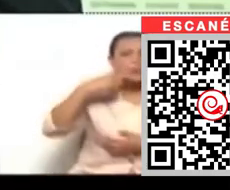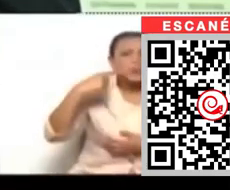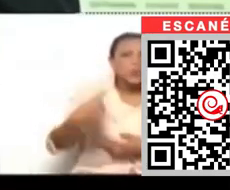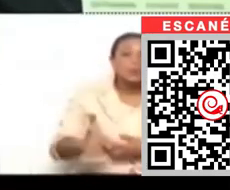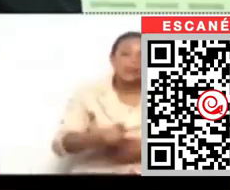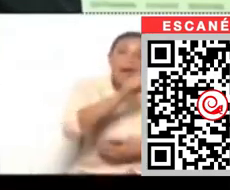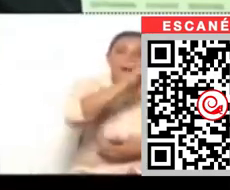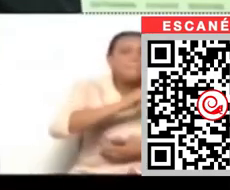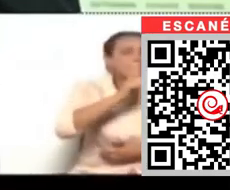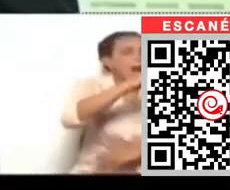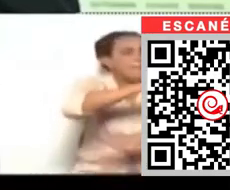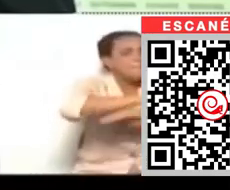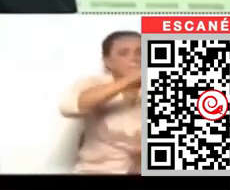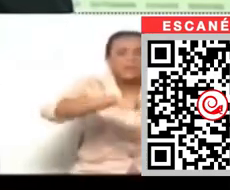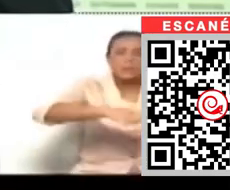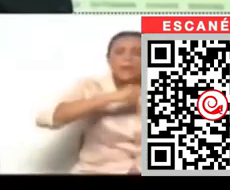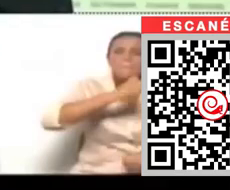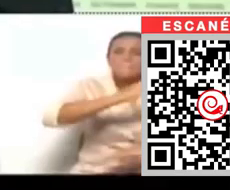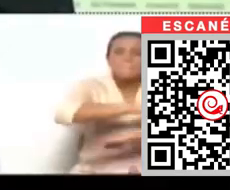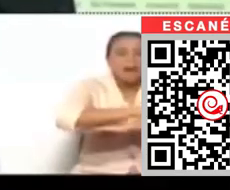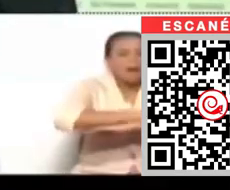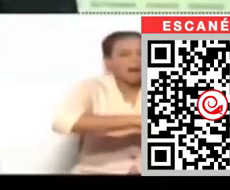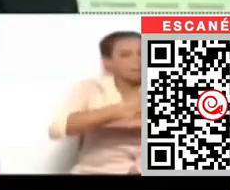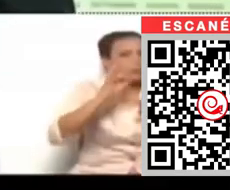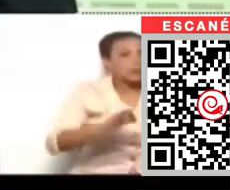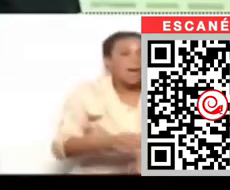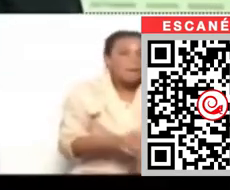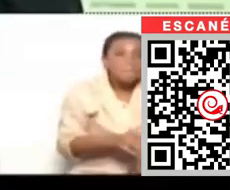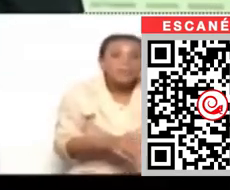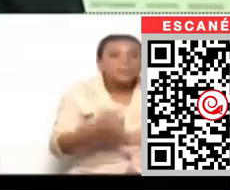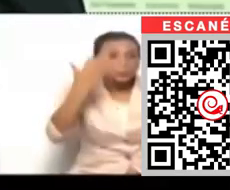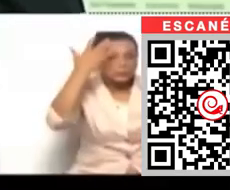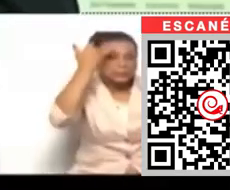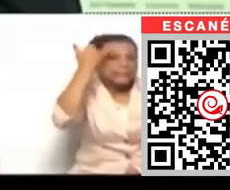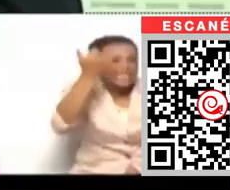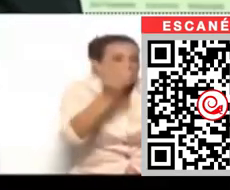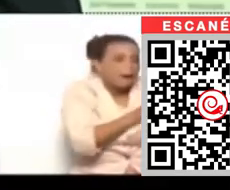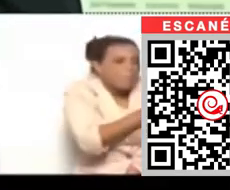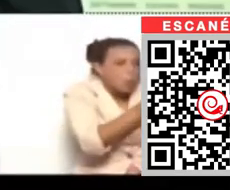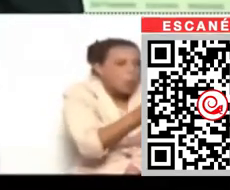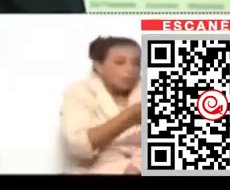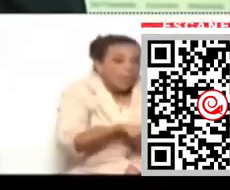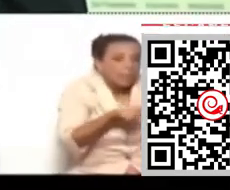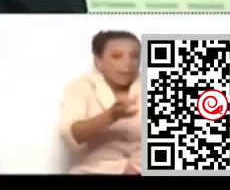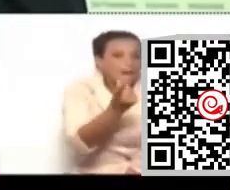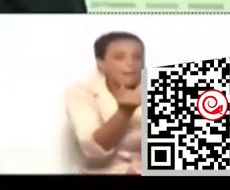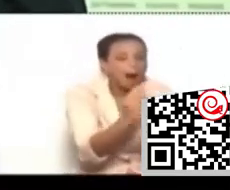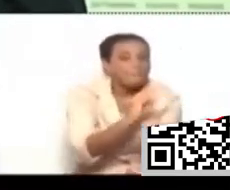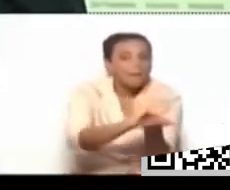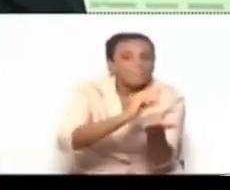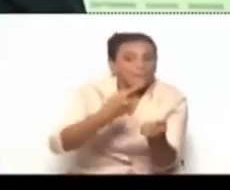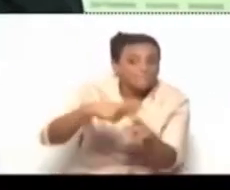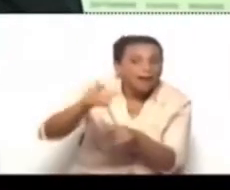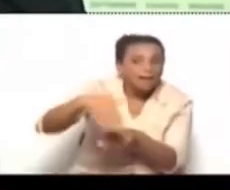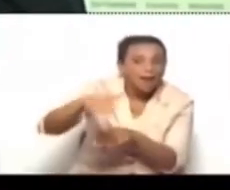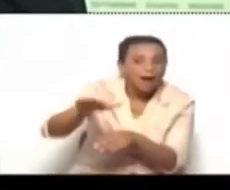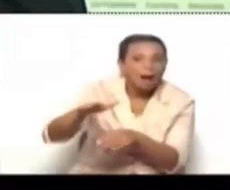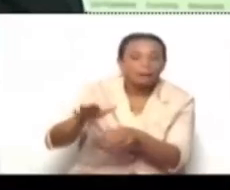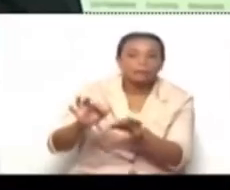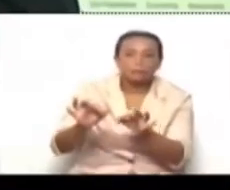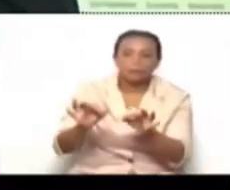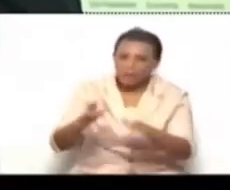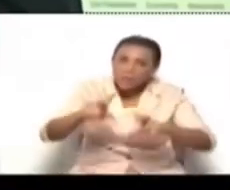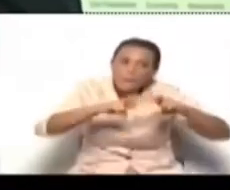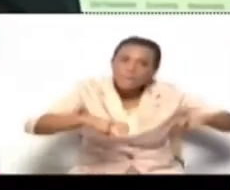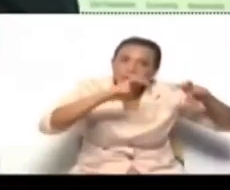mal absoluto. Estos ejecutores que cometieron físicamente, bueno, la